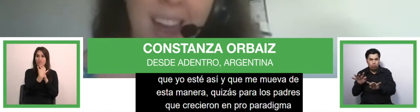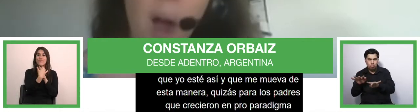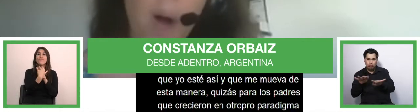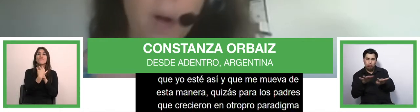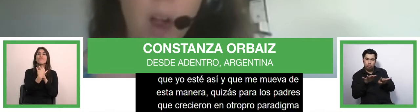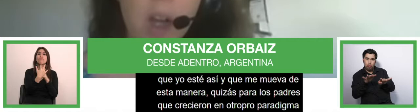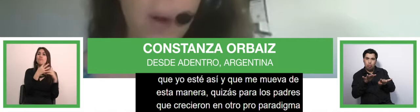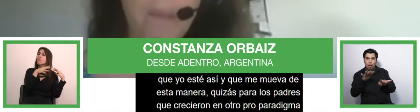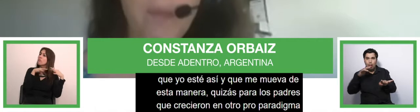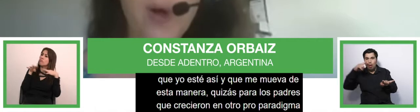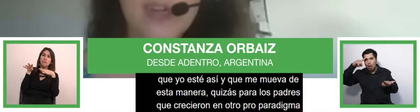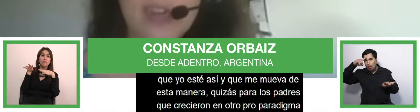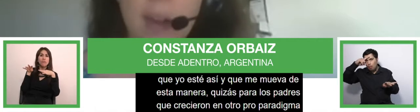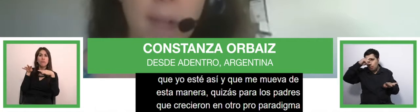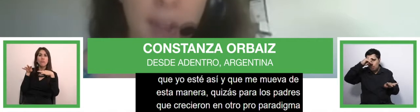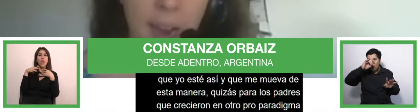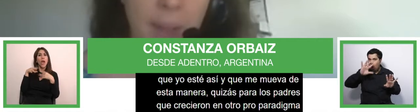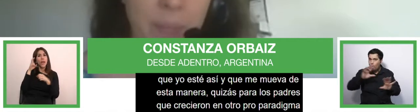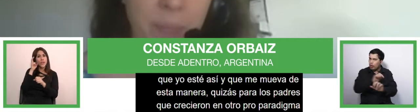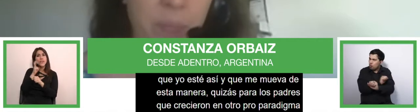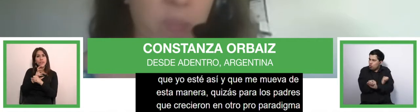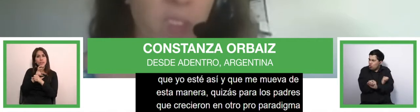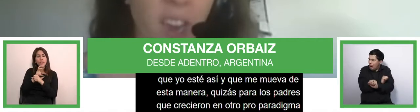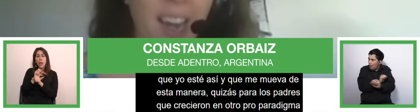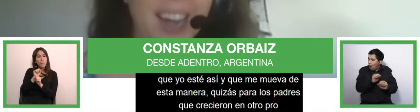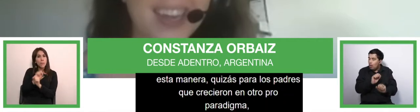difícil, aunque no imposible.